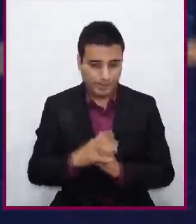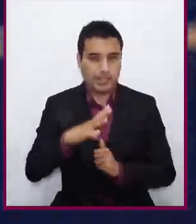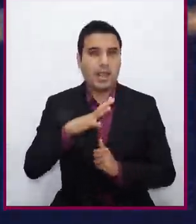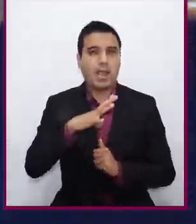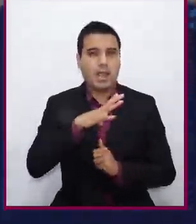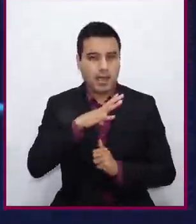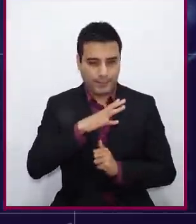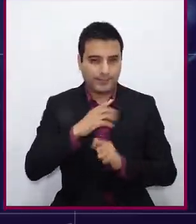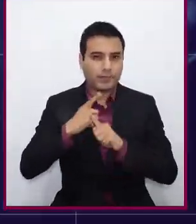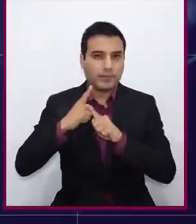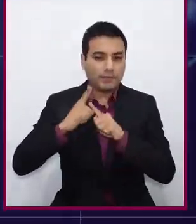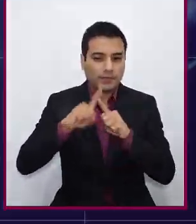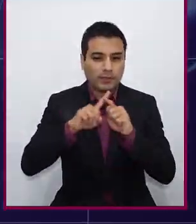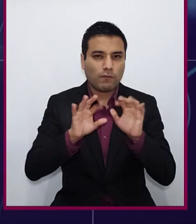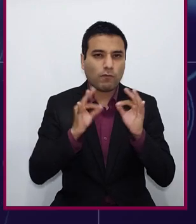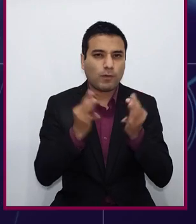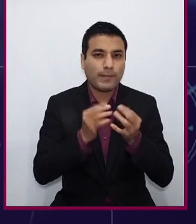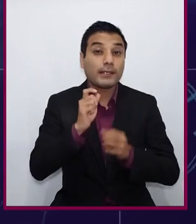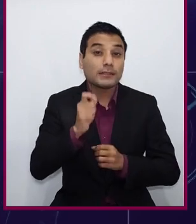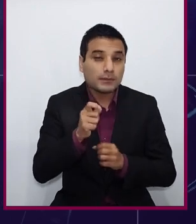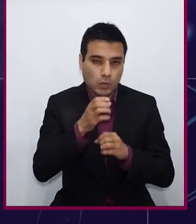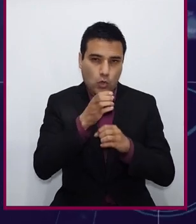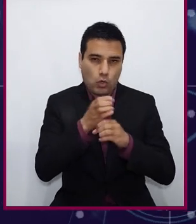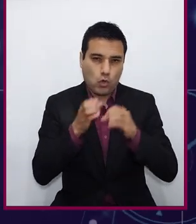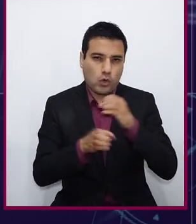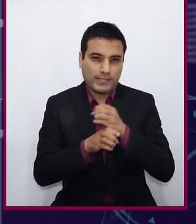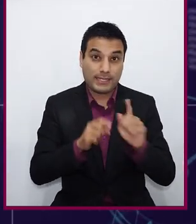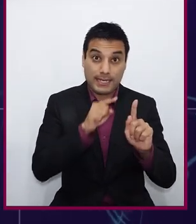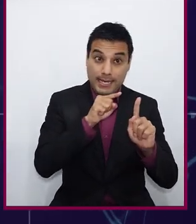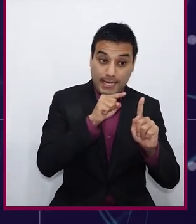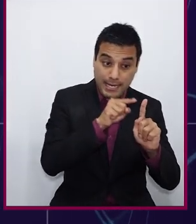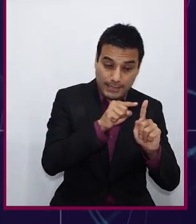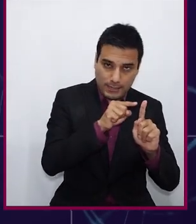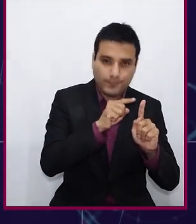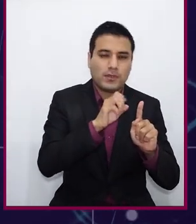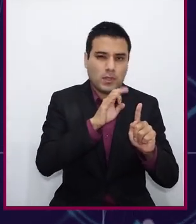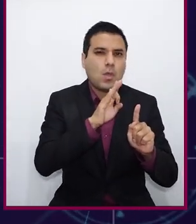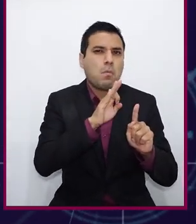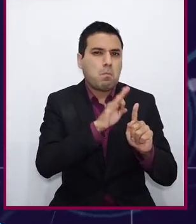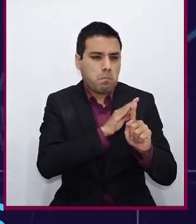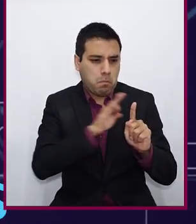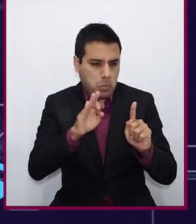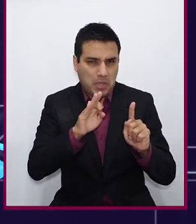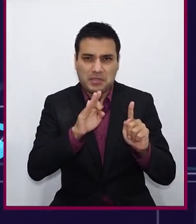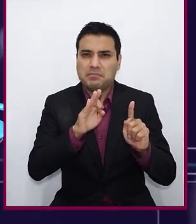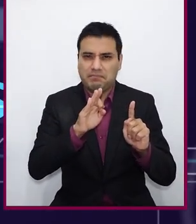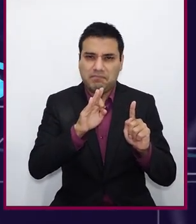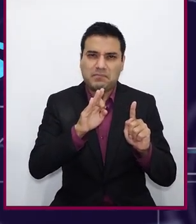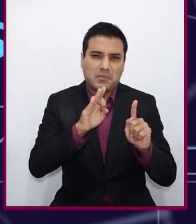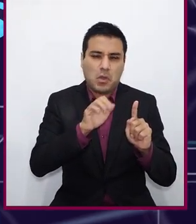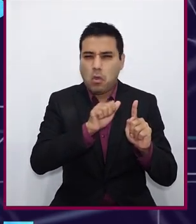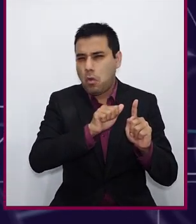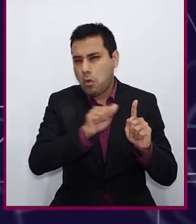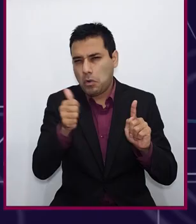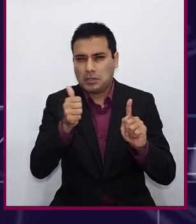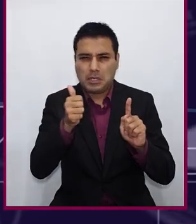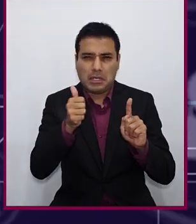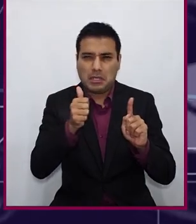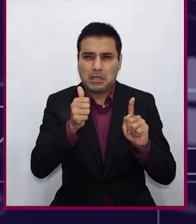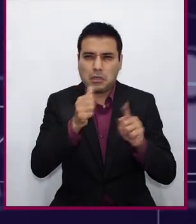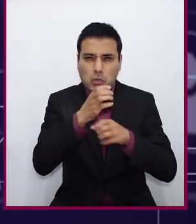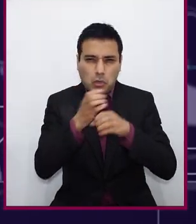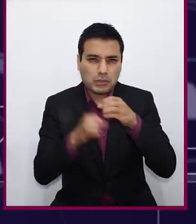clase o sus clases clase personal atributo uno humano atributo dos es el método